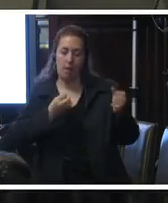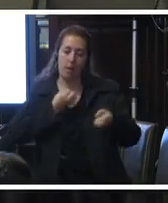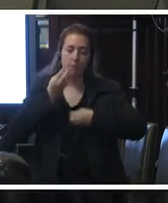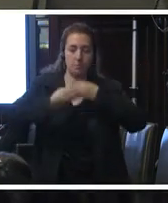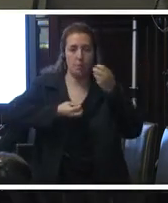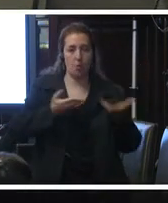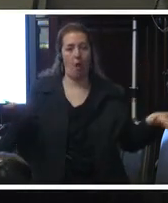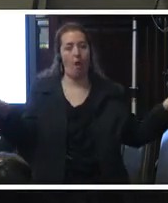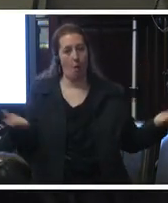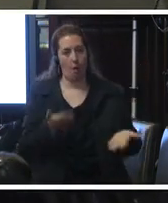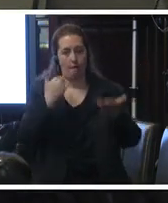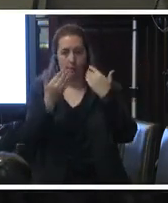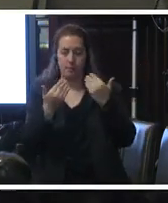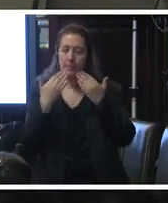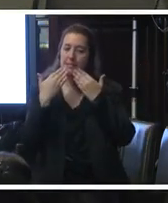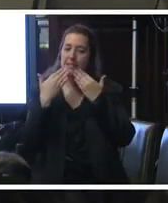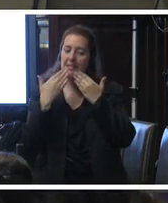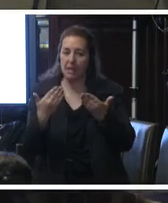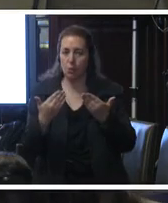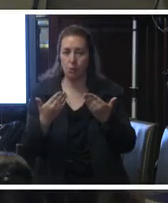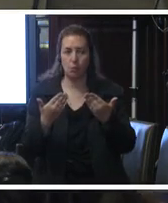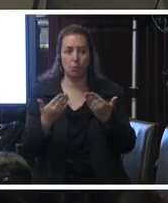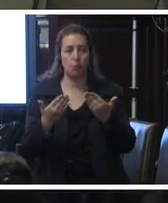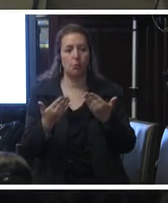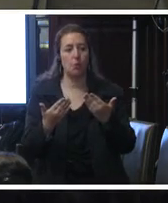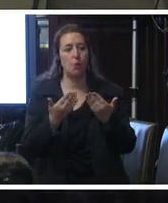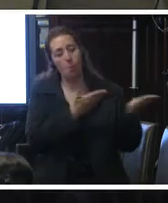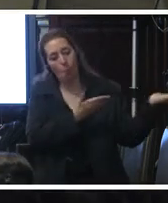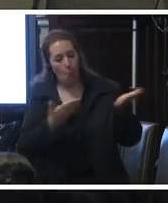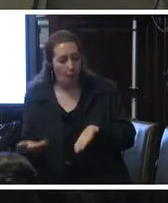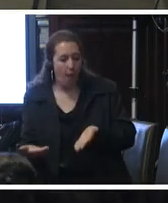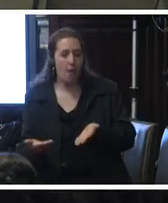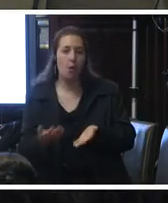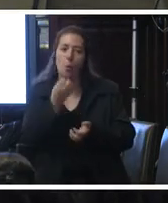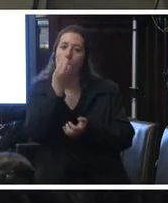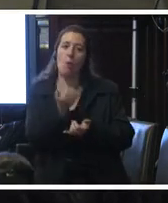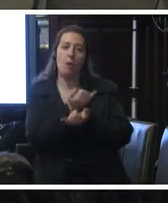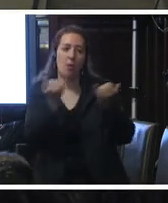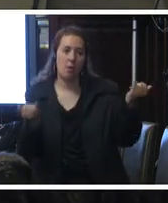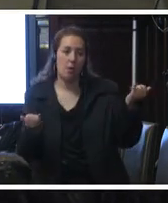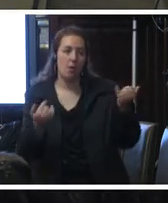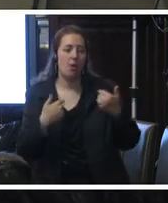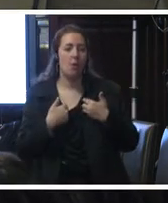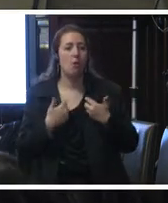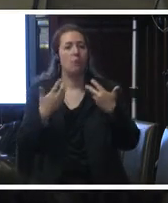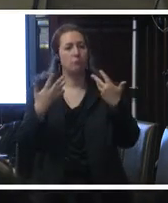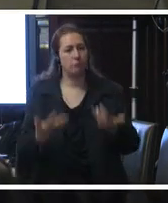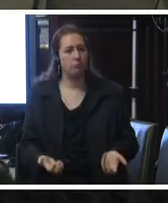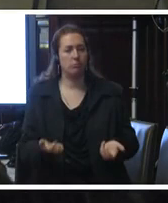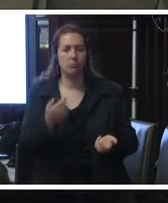Gracias, Presidente. Bienvenida, buenos días. Y agradecerles también la información y la